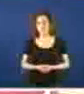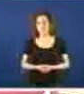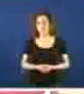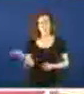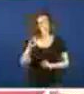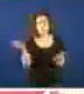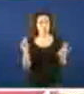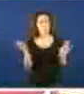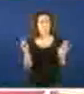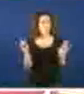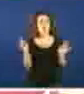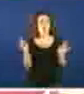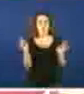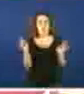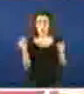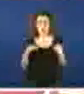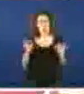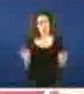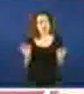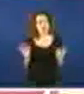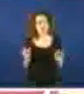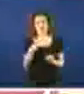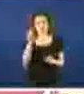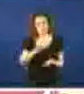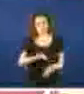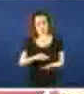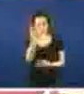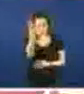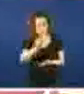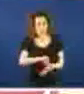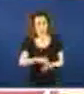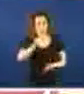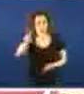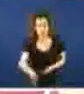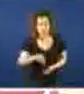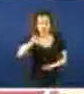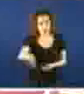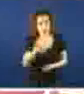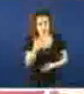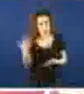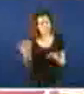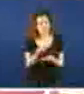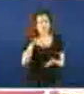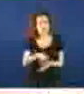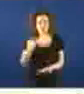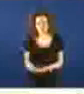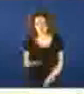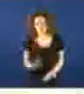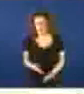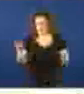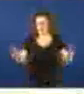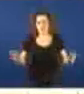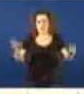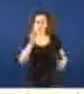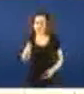No, está esta cuestión. Foron tres chamadas orden, creo que todo o mundo pudo comprobar a cuestión,